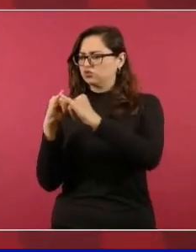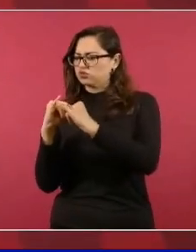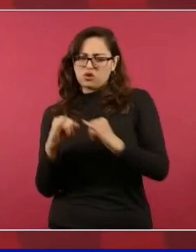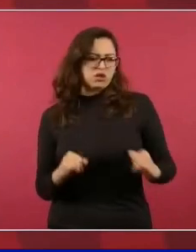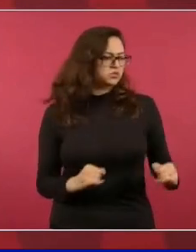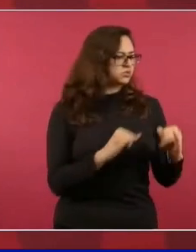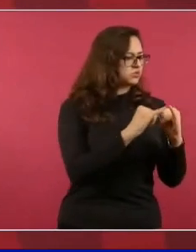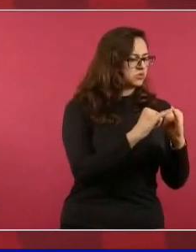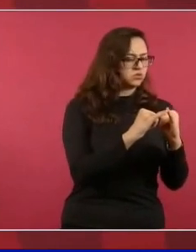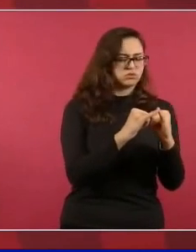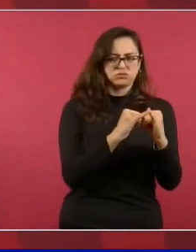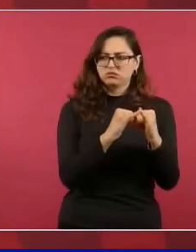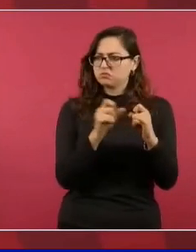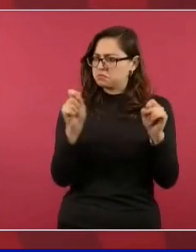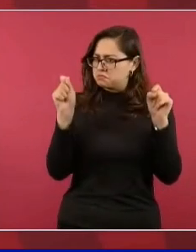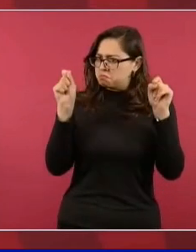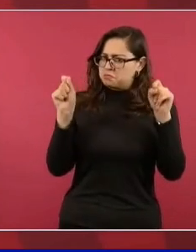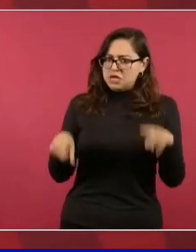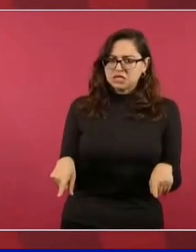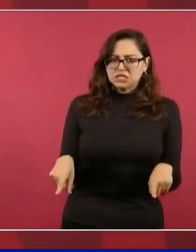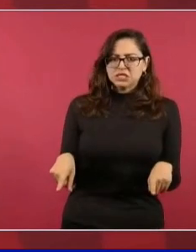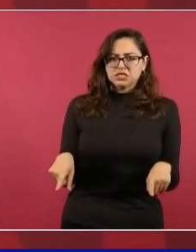con las llamadas